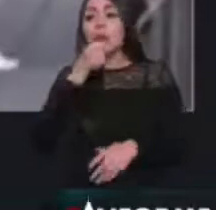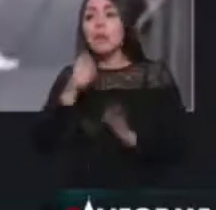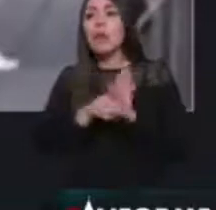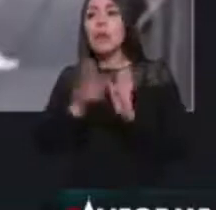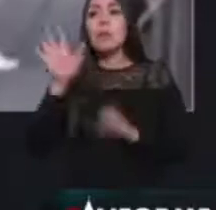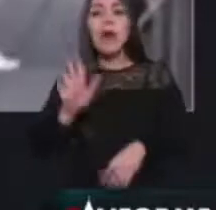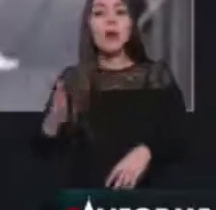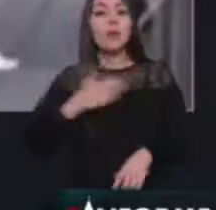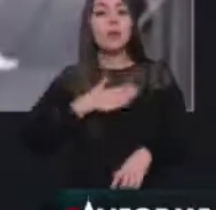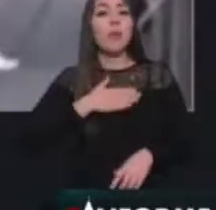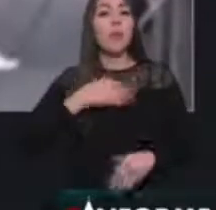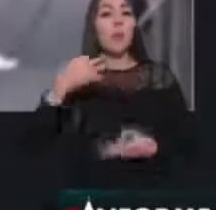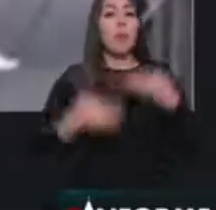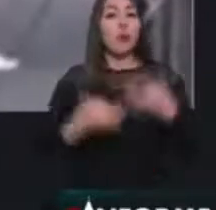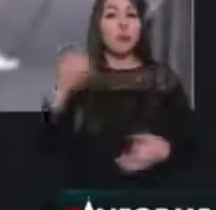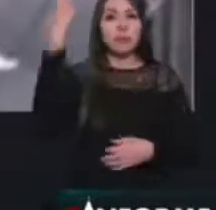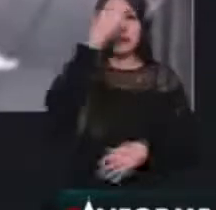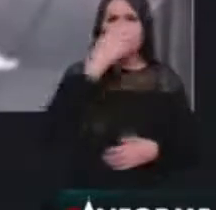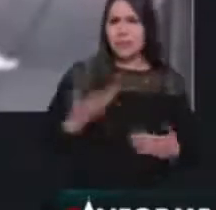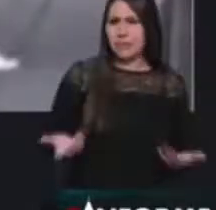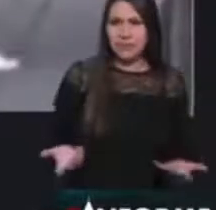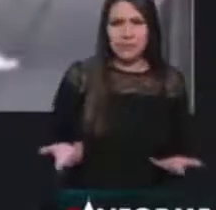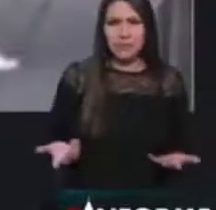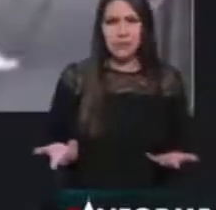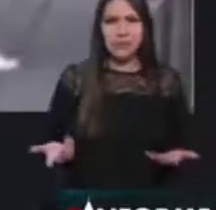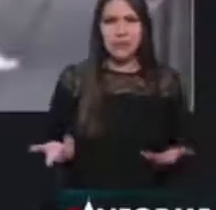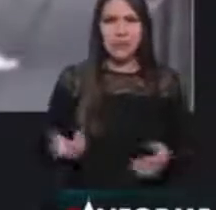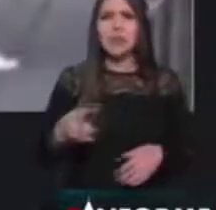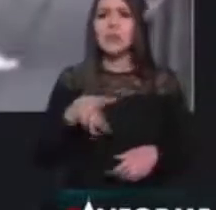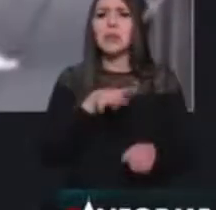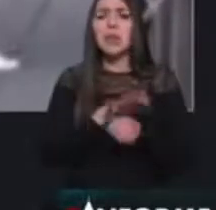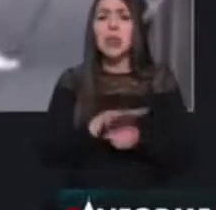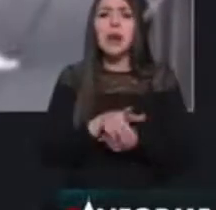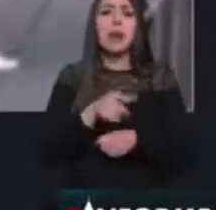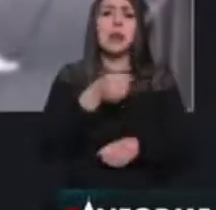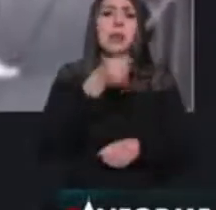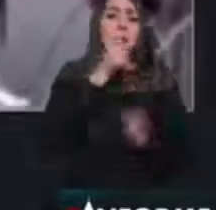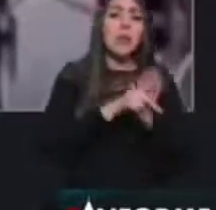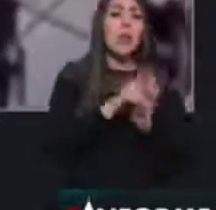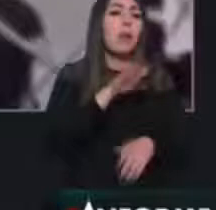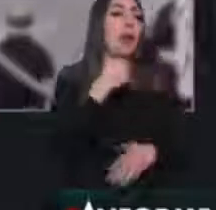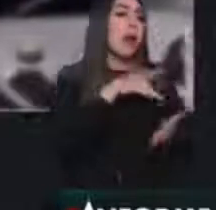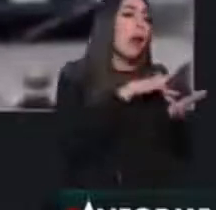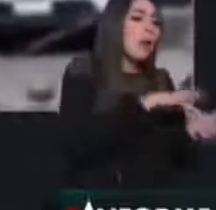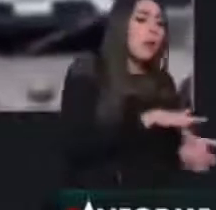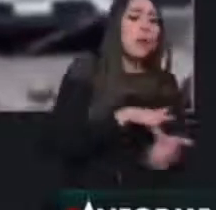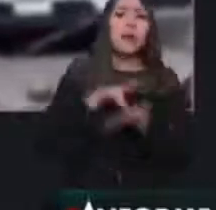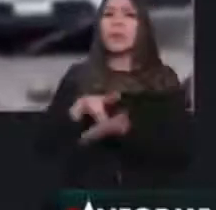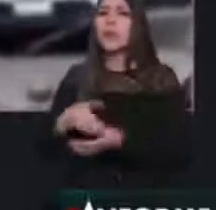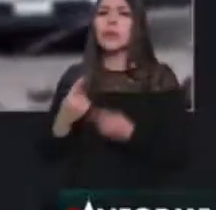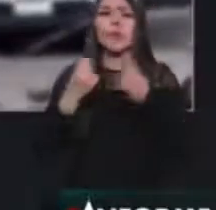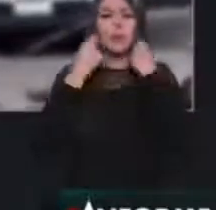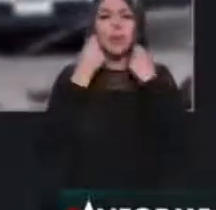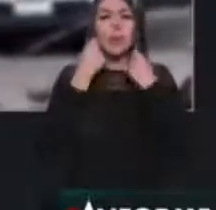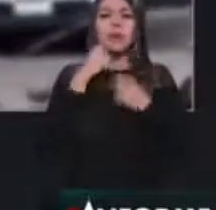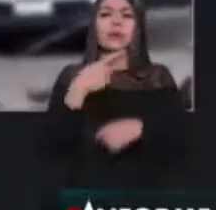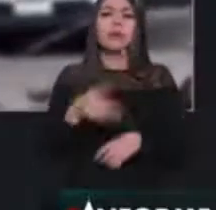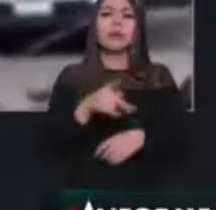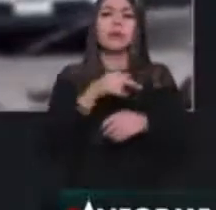prensa que, pese a que tenga su corazoncito que le lata a la izquierda, le lata a la derecha, es una prensa que informa? Hoy la